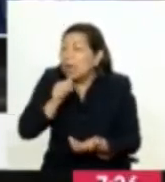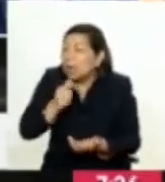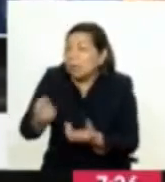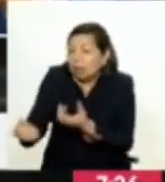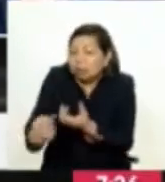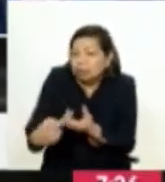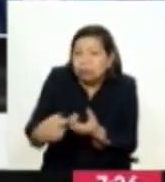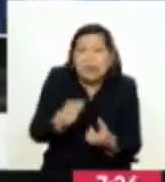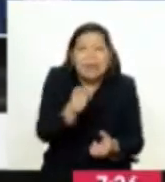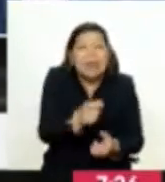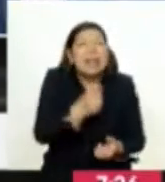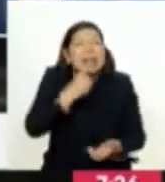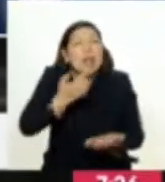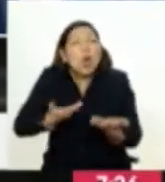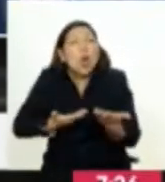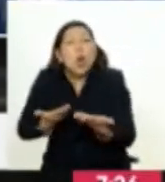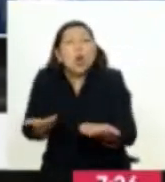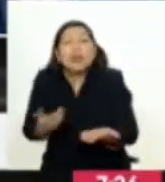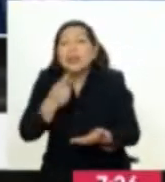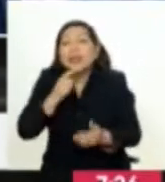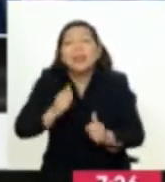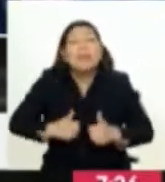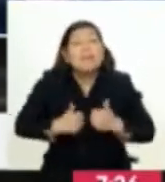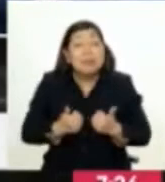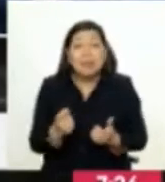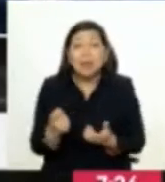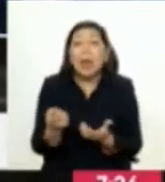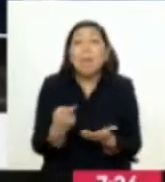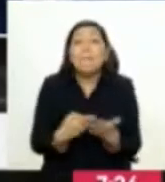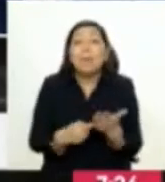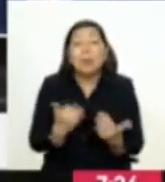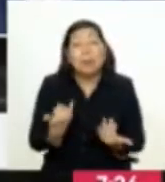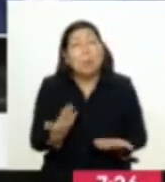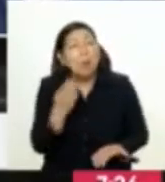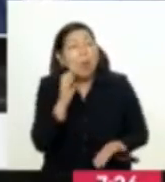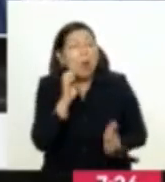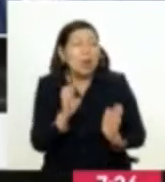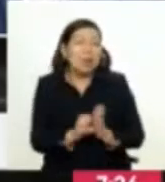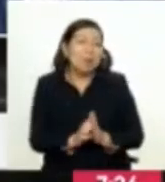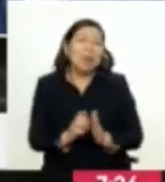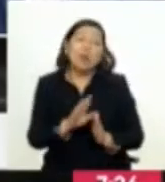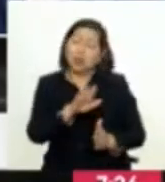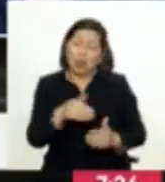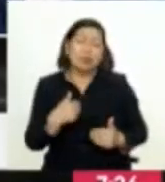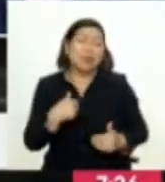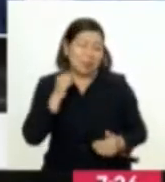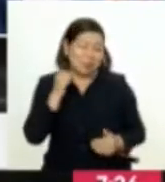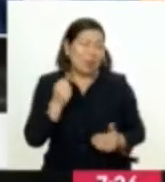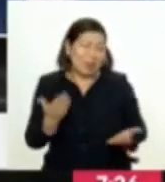de las poblaciones, de las condiciones de vida. Mire, la solución de un... Todos tenemos derecho a